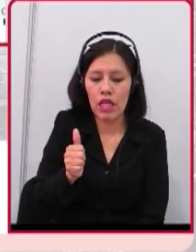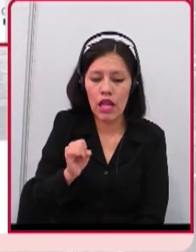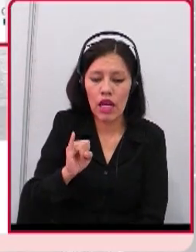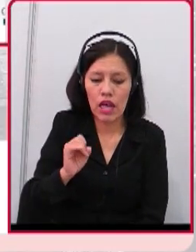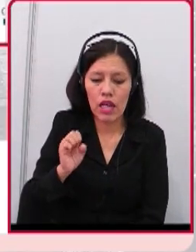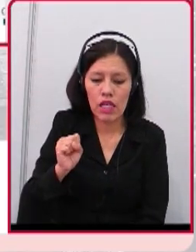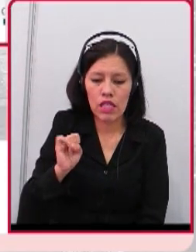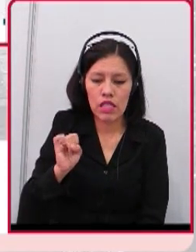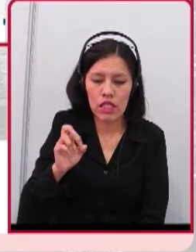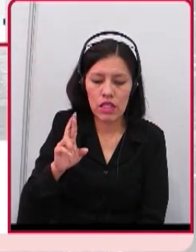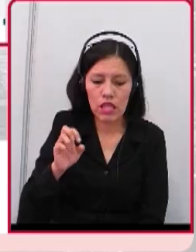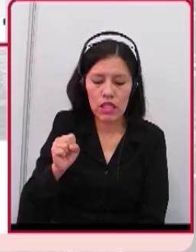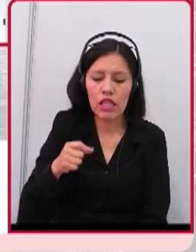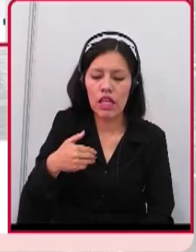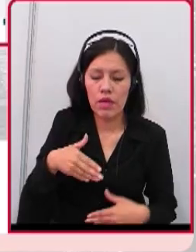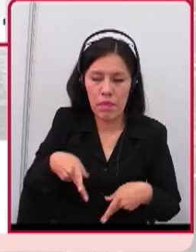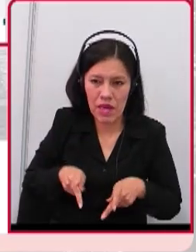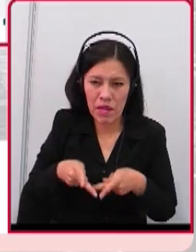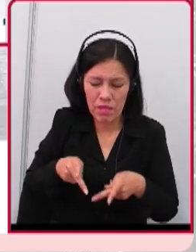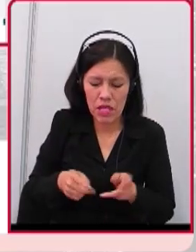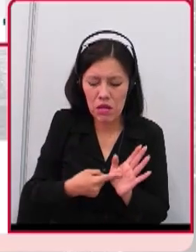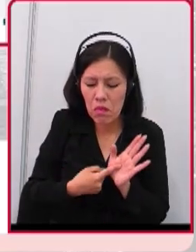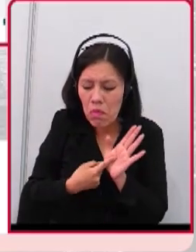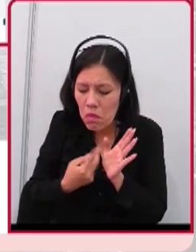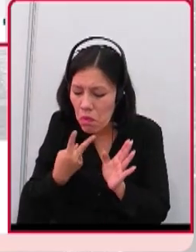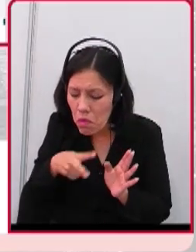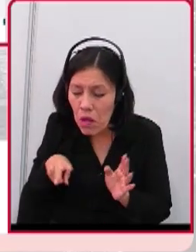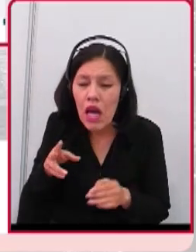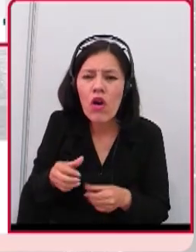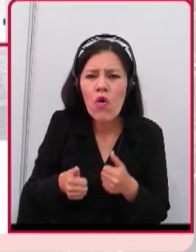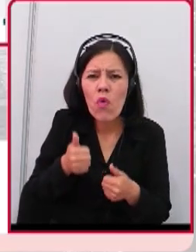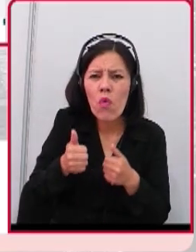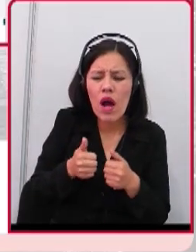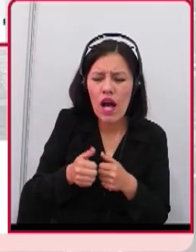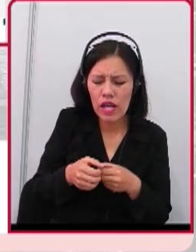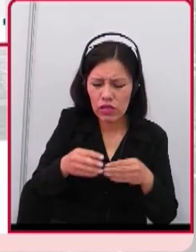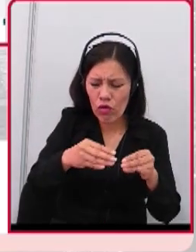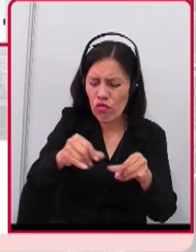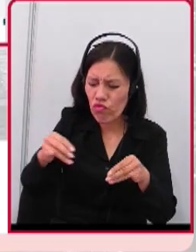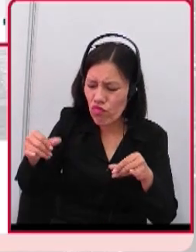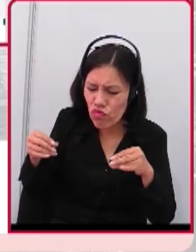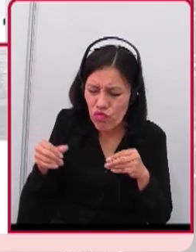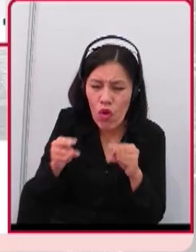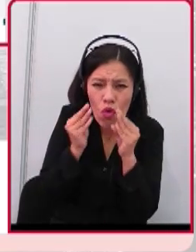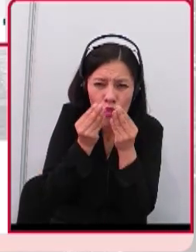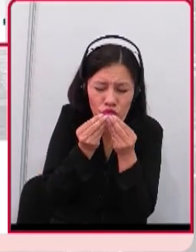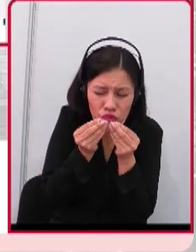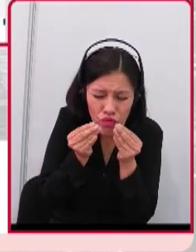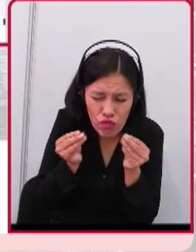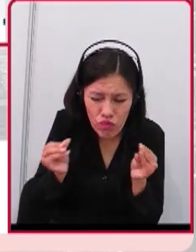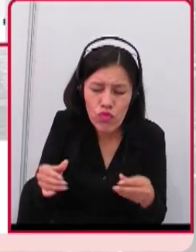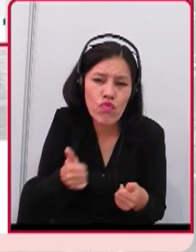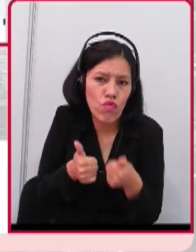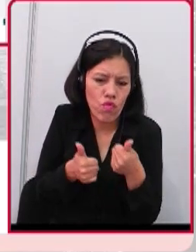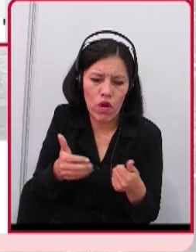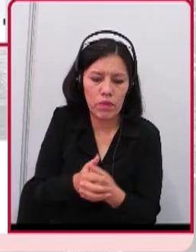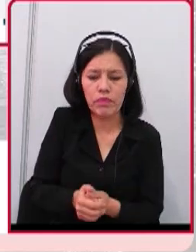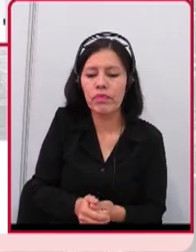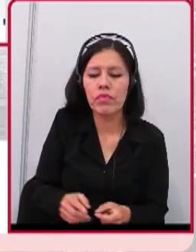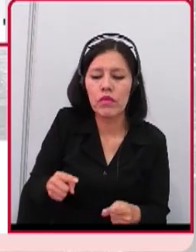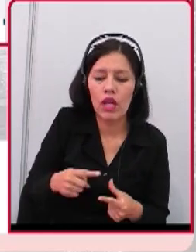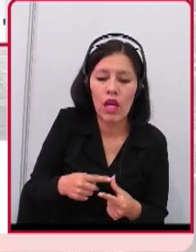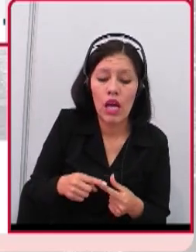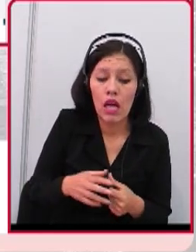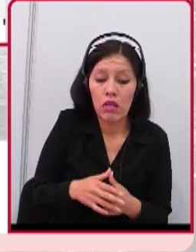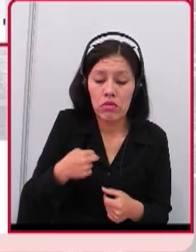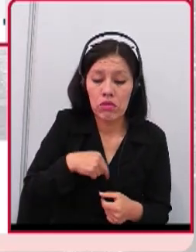arcillas en este sector. Un poco de la geología regional. Como en este sector